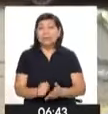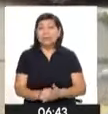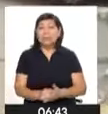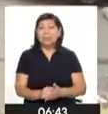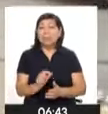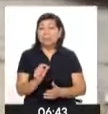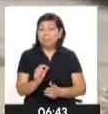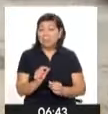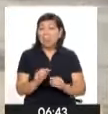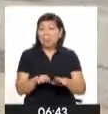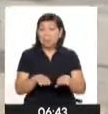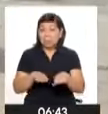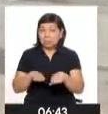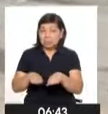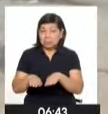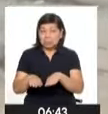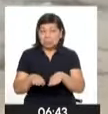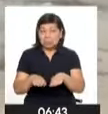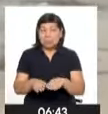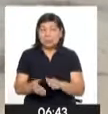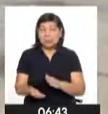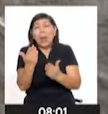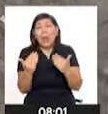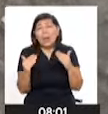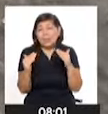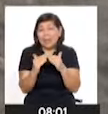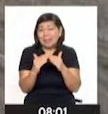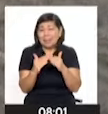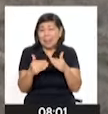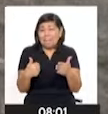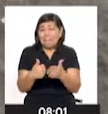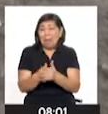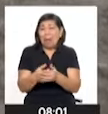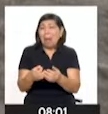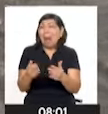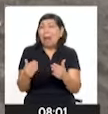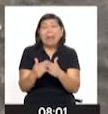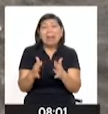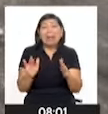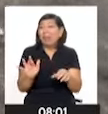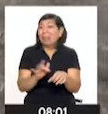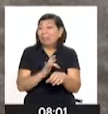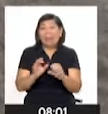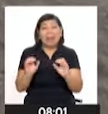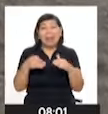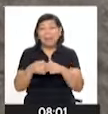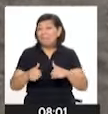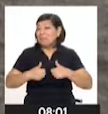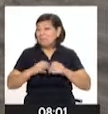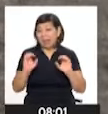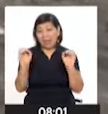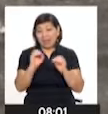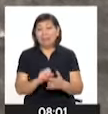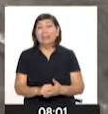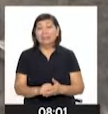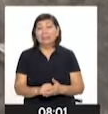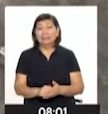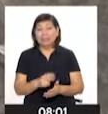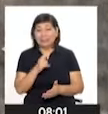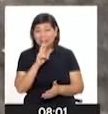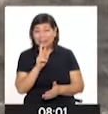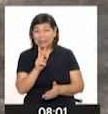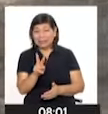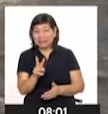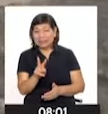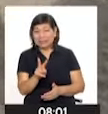vehículos están pasando justo al lado de ese volquete despistado. Estamos viendo en estos momentos el rastro, las huellas